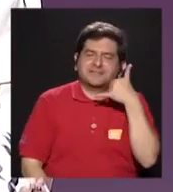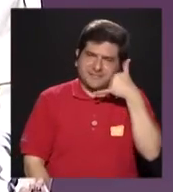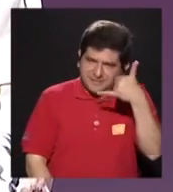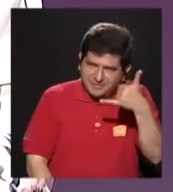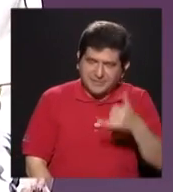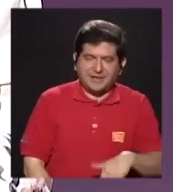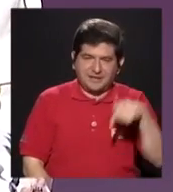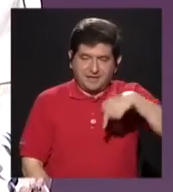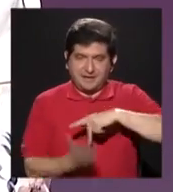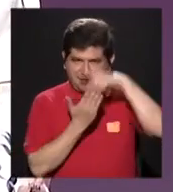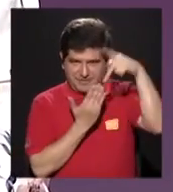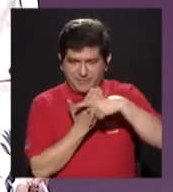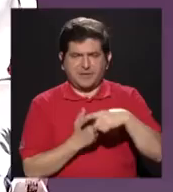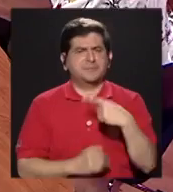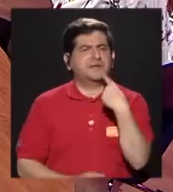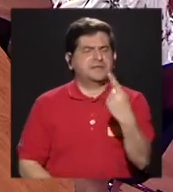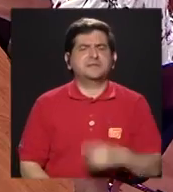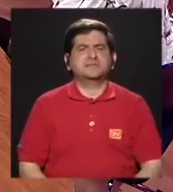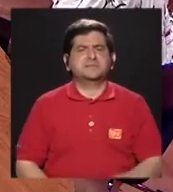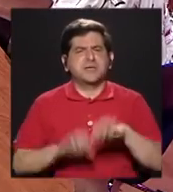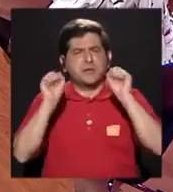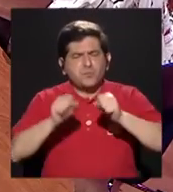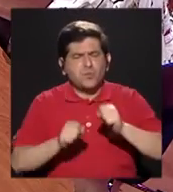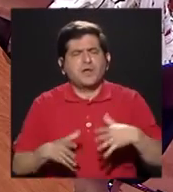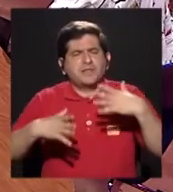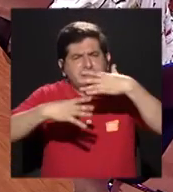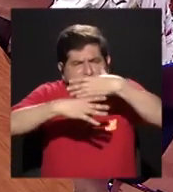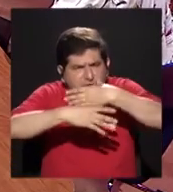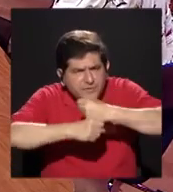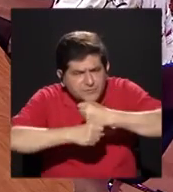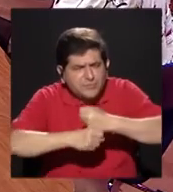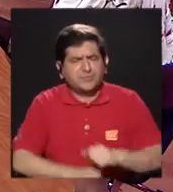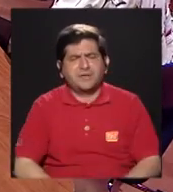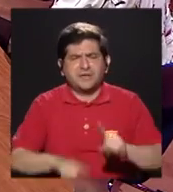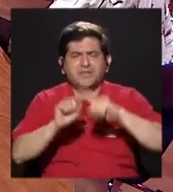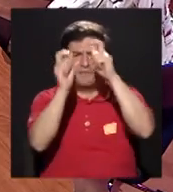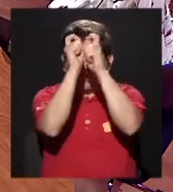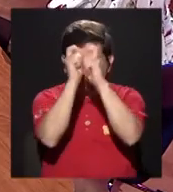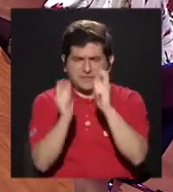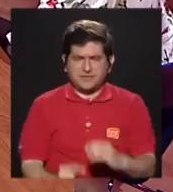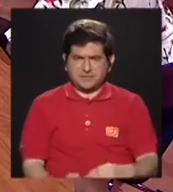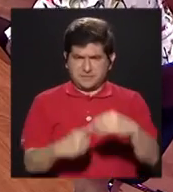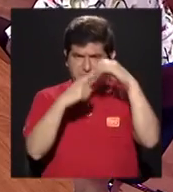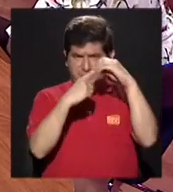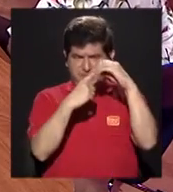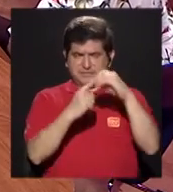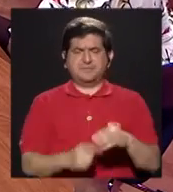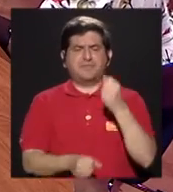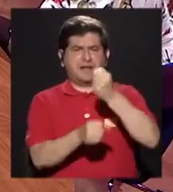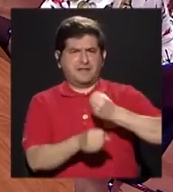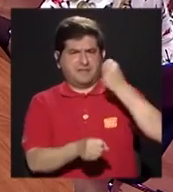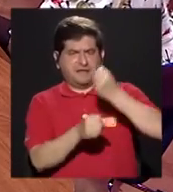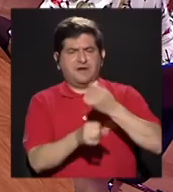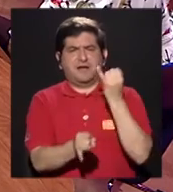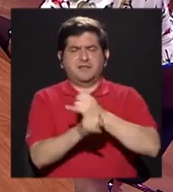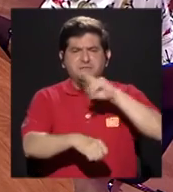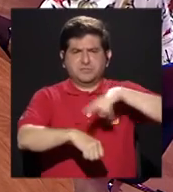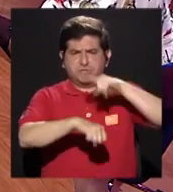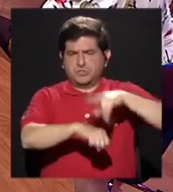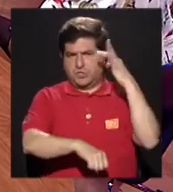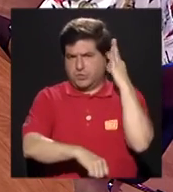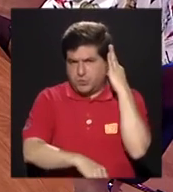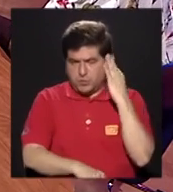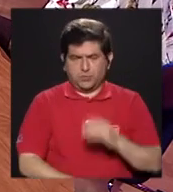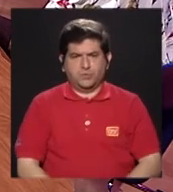a nuestro programa y dice que si le podemos hacer un resumen de los puntos principales a los cuales se dedica el instituto nacional de las